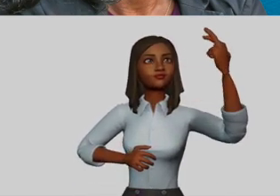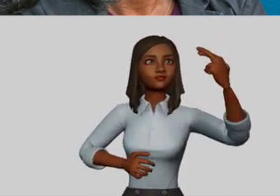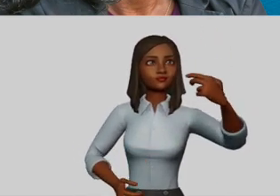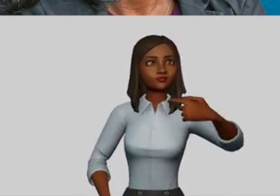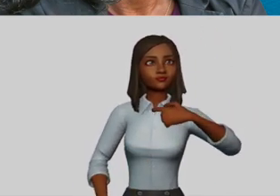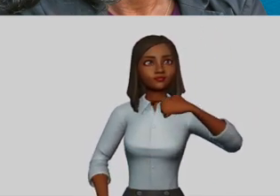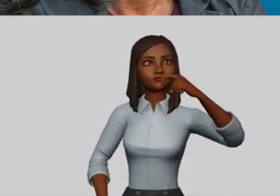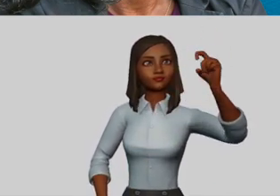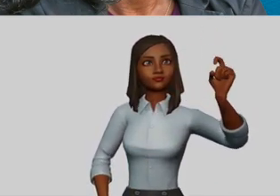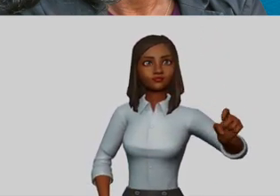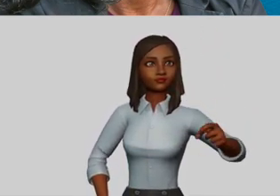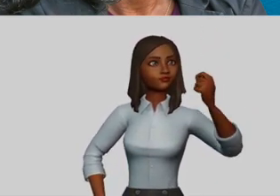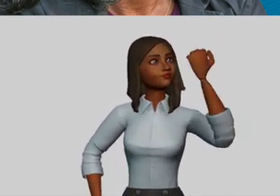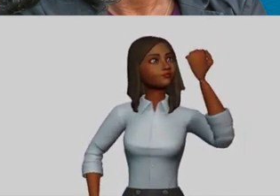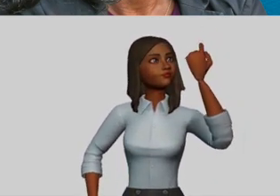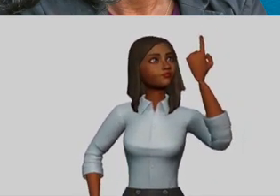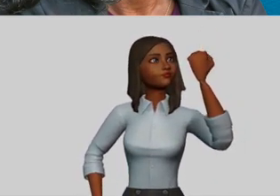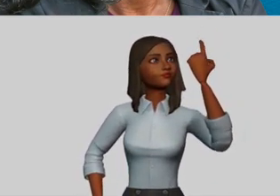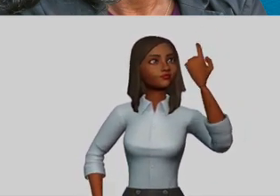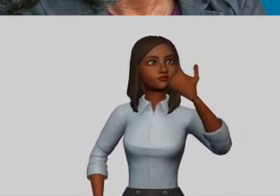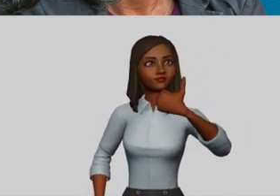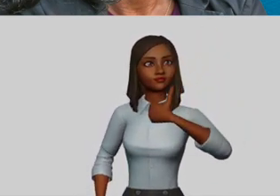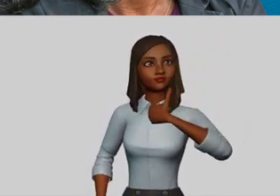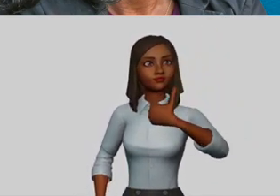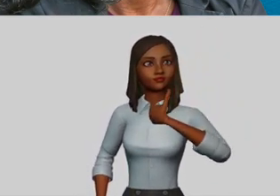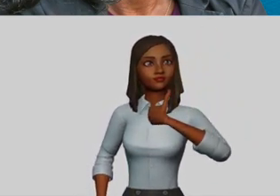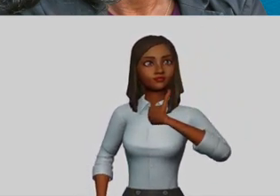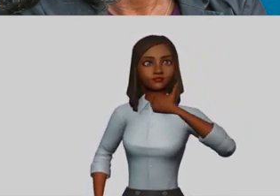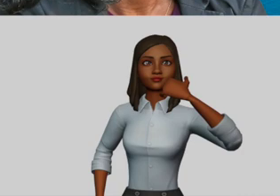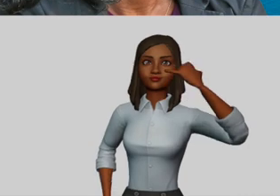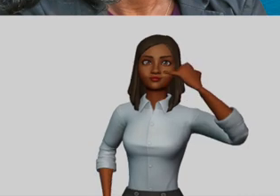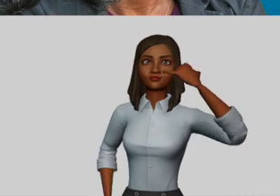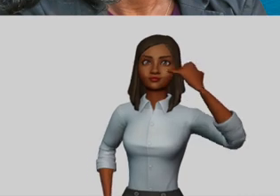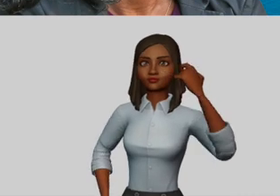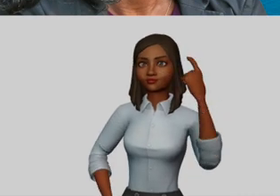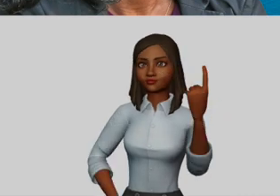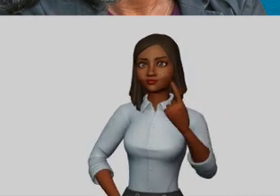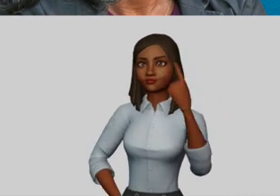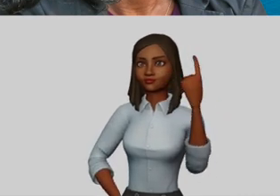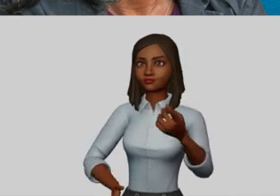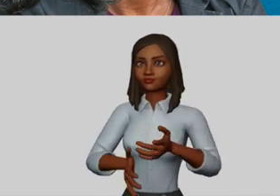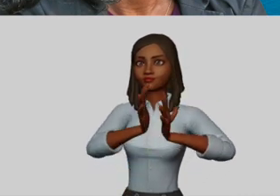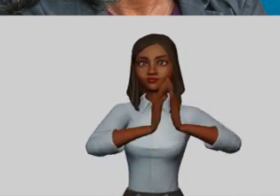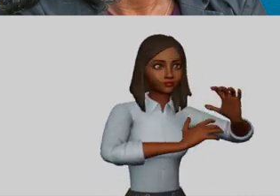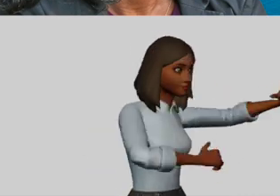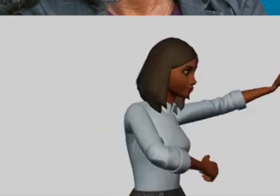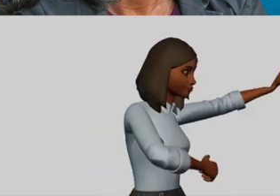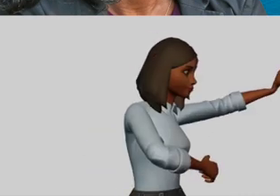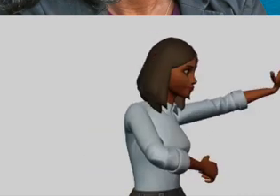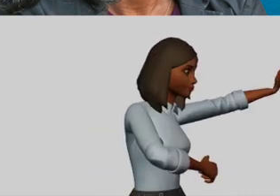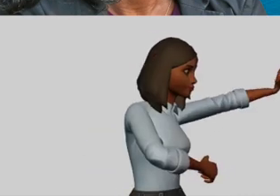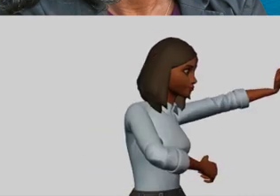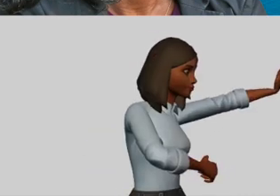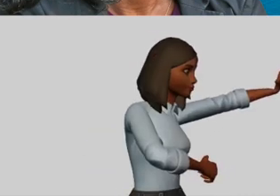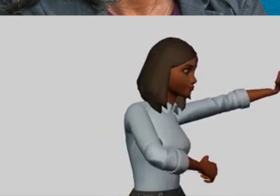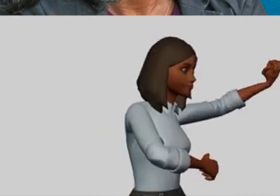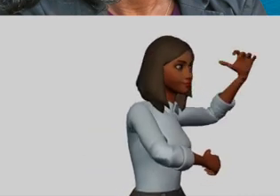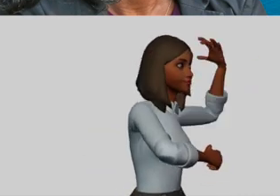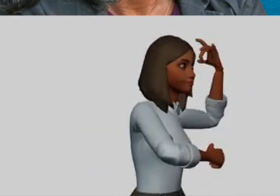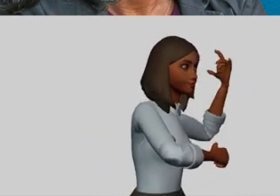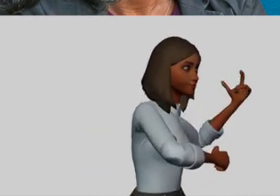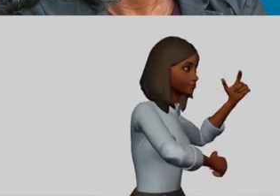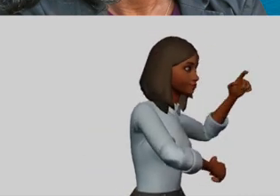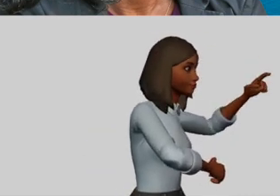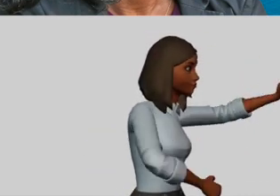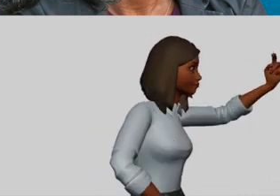autoconciencia. El yo empezar a darme cuenta de quién yo soy, por qué yo creo en lo que yo creo, en qué yo creo, porque en el momento